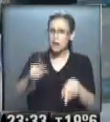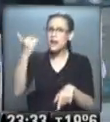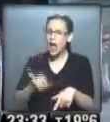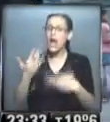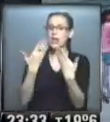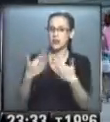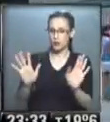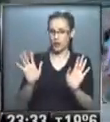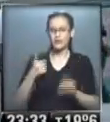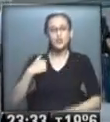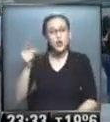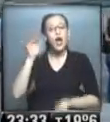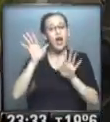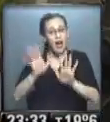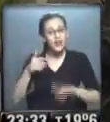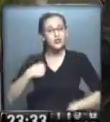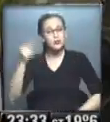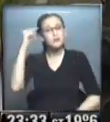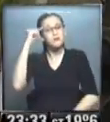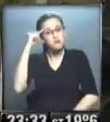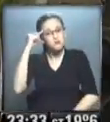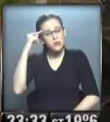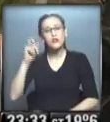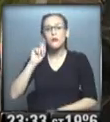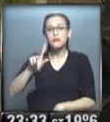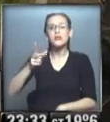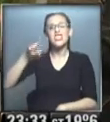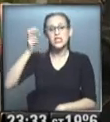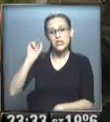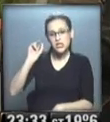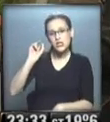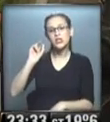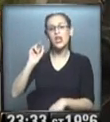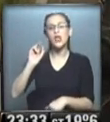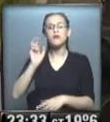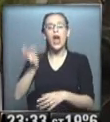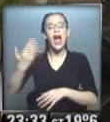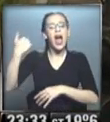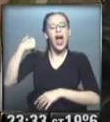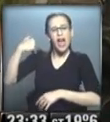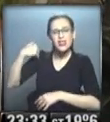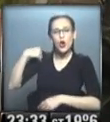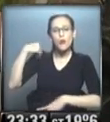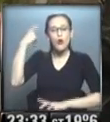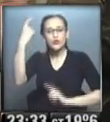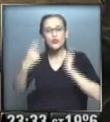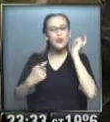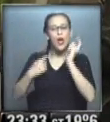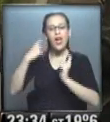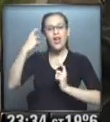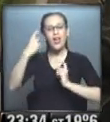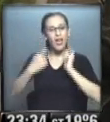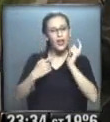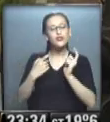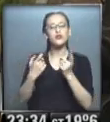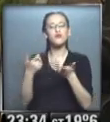Y en ese sentido, yo creo que, al menos en Chile, los sueños que existían en ese periodo, los desafíos que existían, guardando